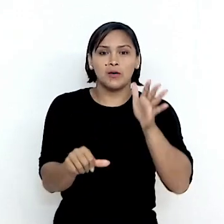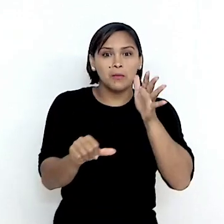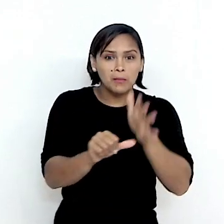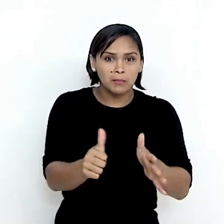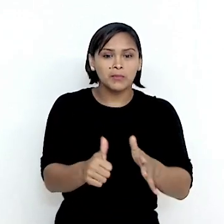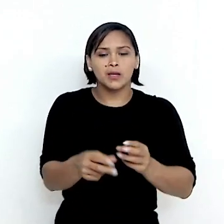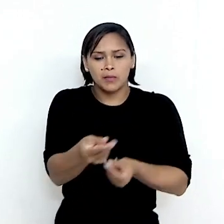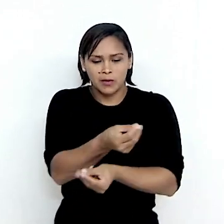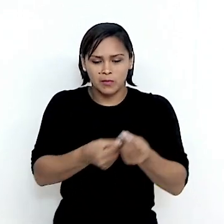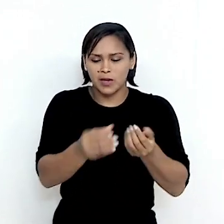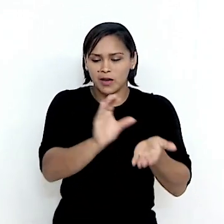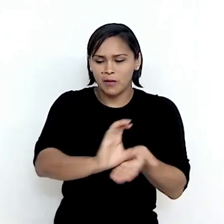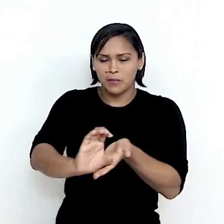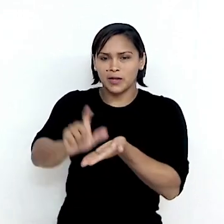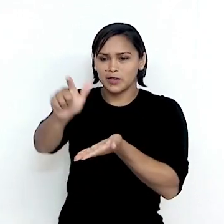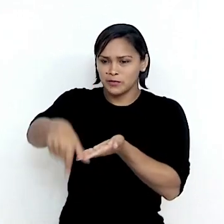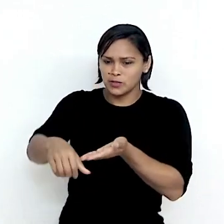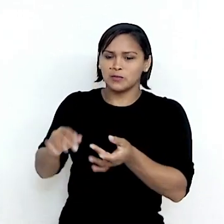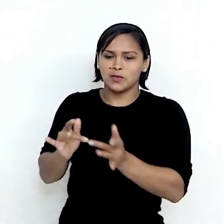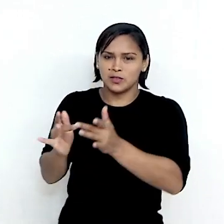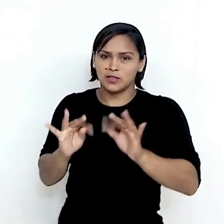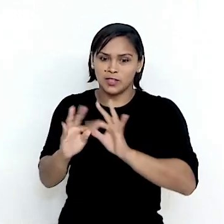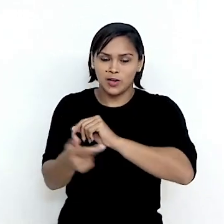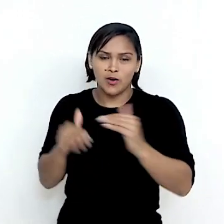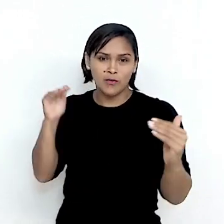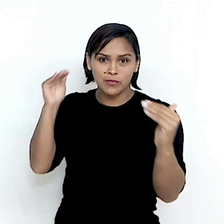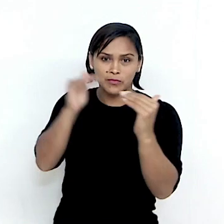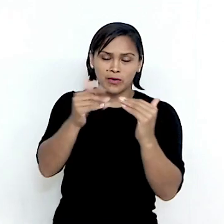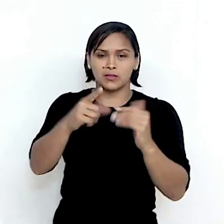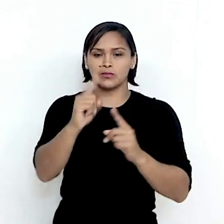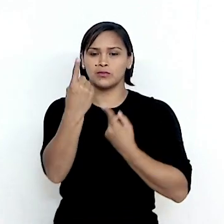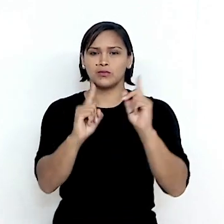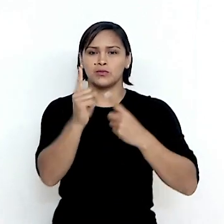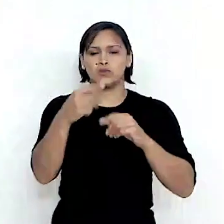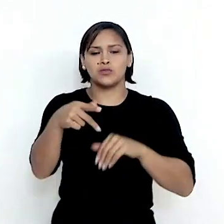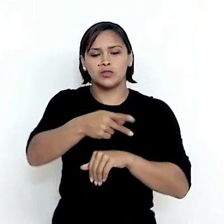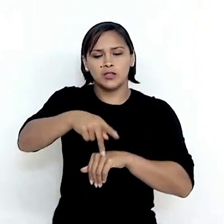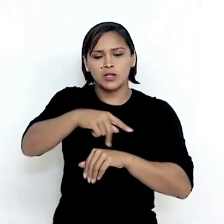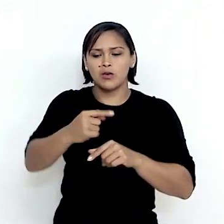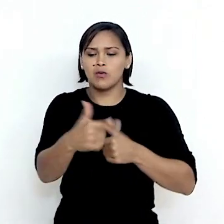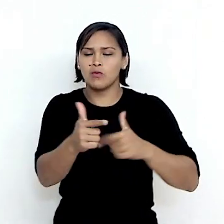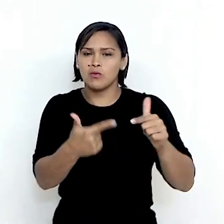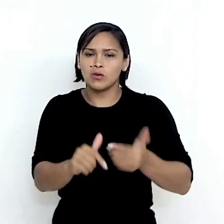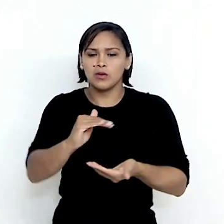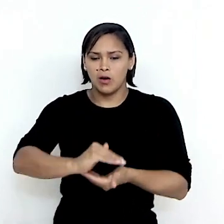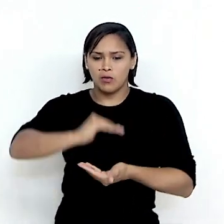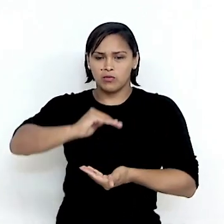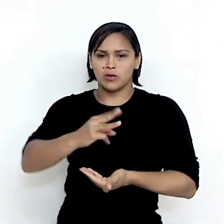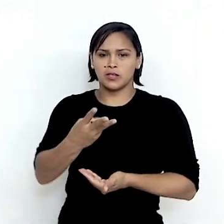la inversión extranjera directa de Chile en el exterior, con un acumulado de 37